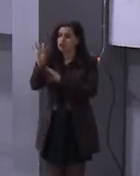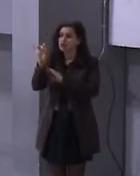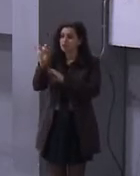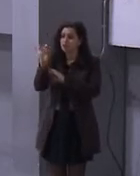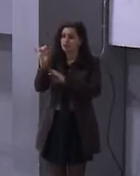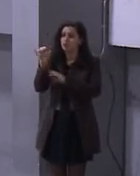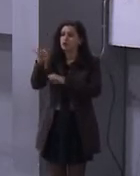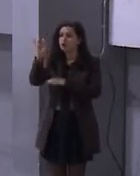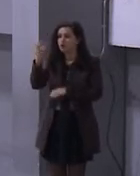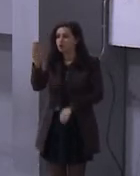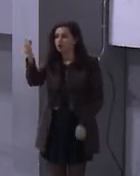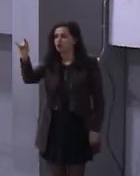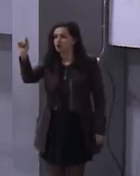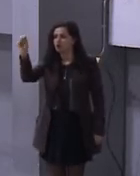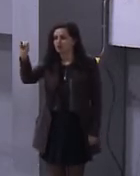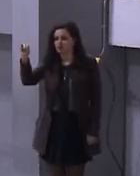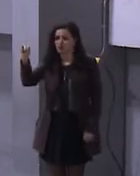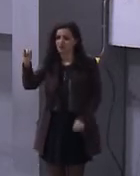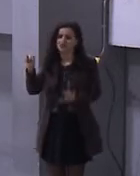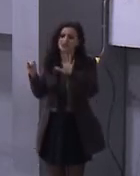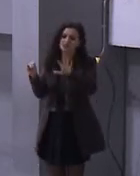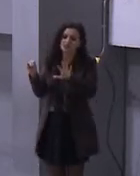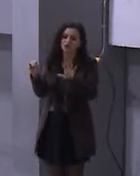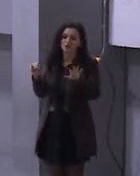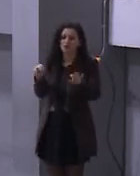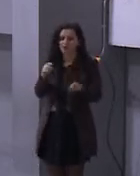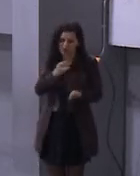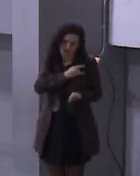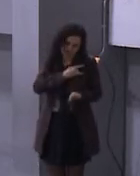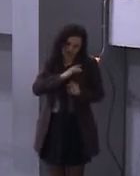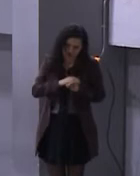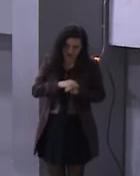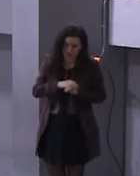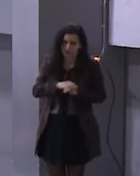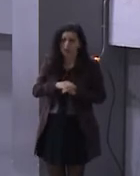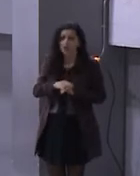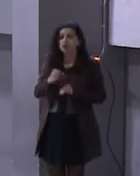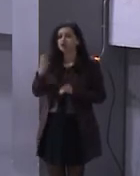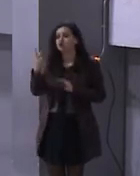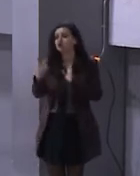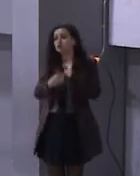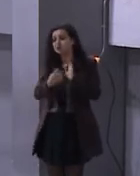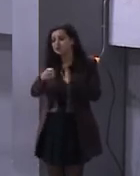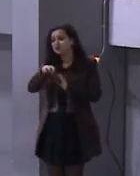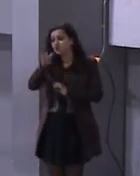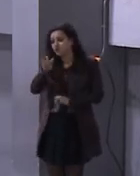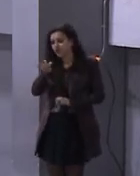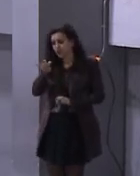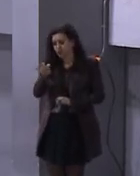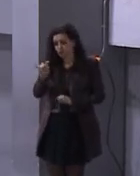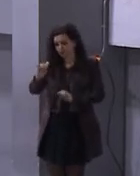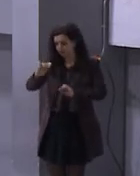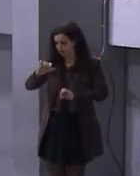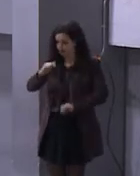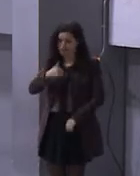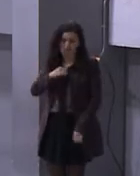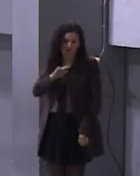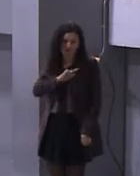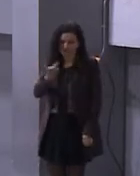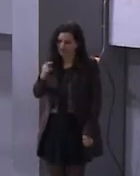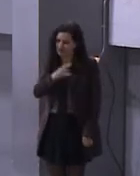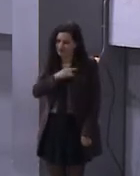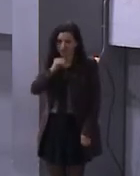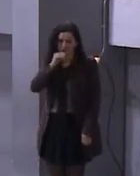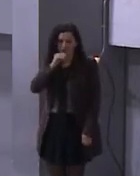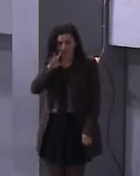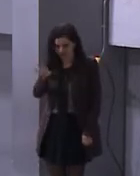DIAN, 5% para las universidades, 2019, 0% para las universidades públicas, 20% para